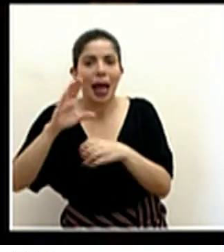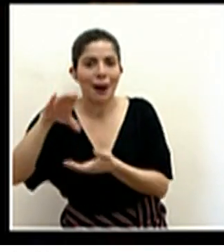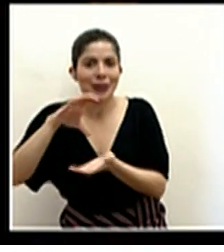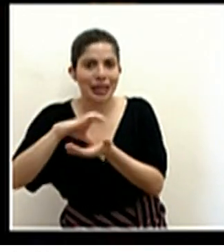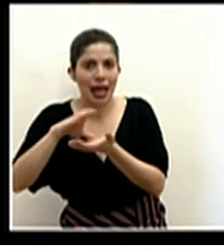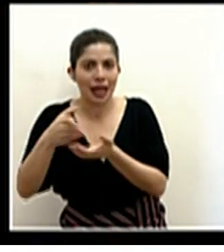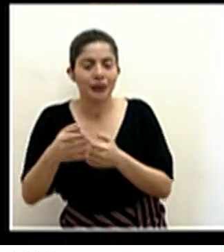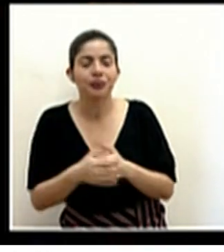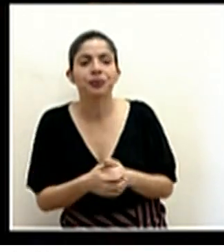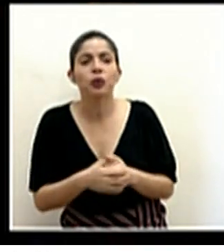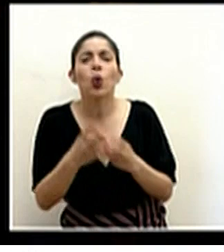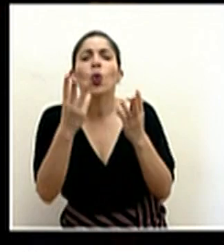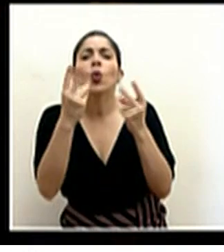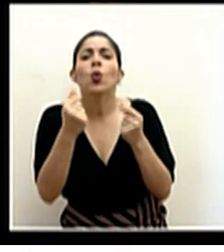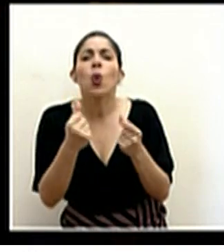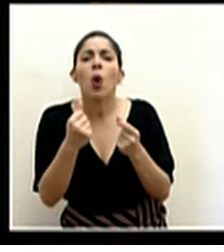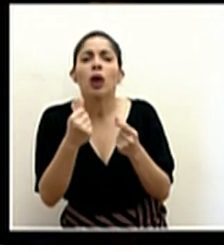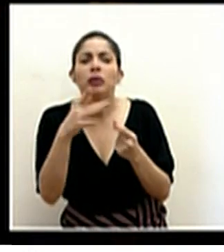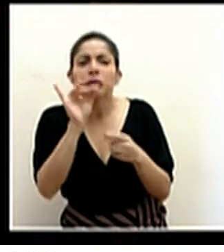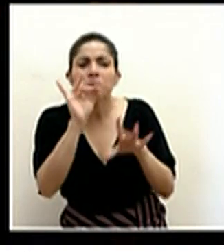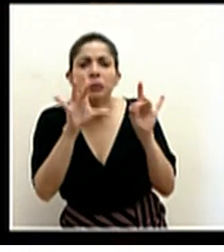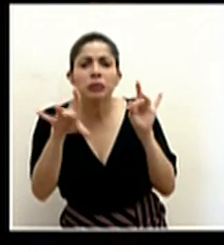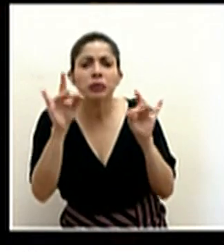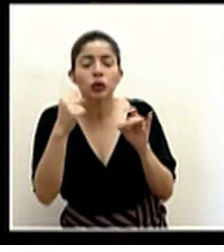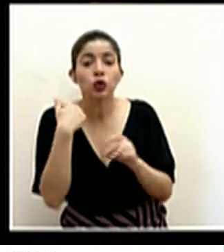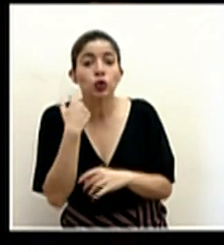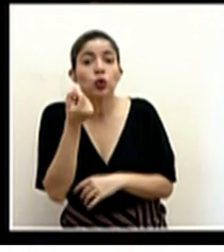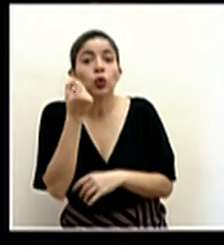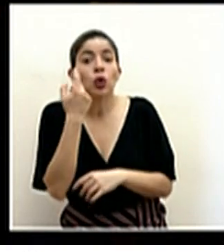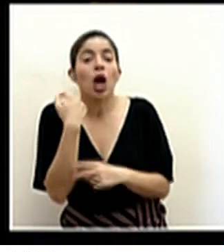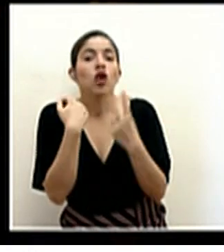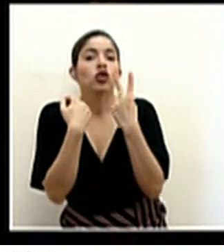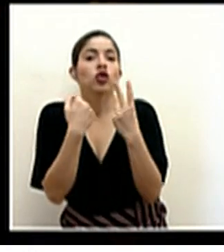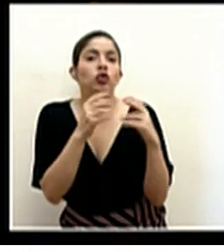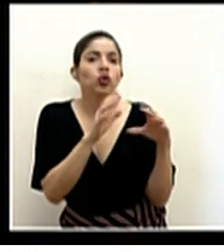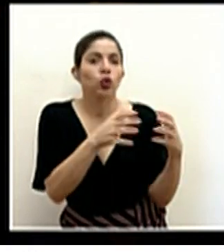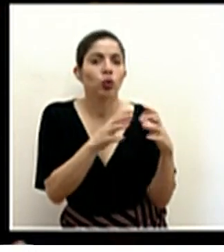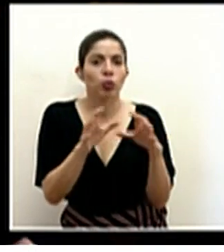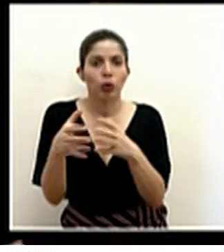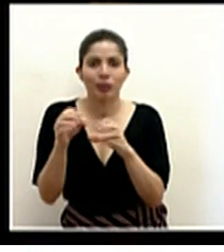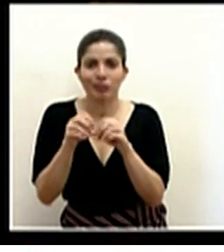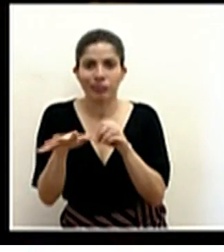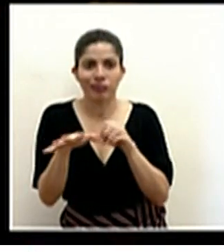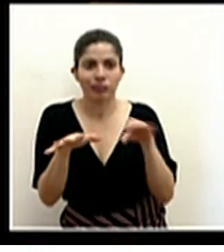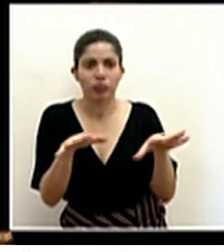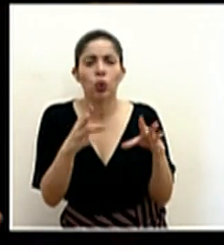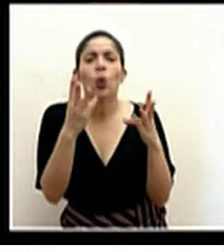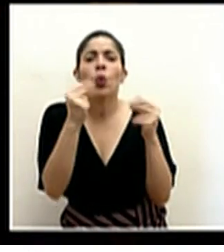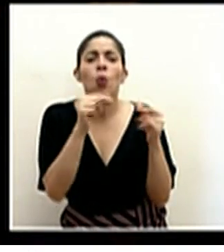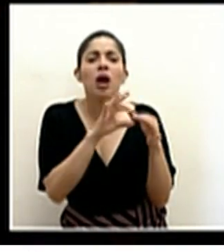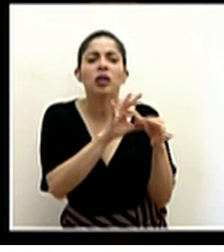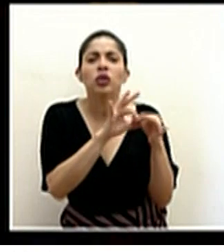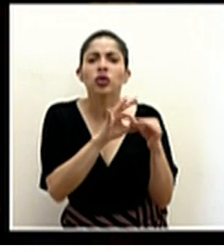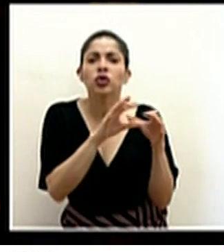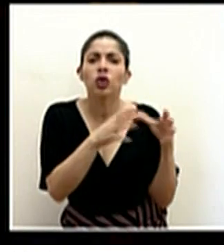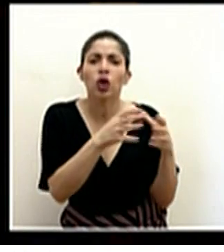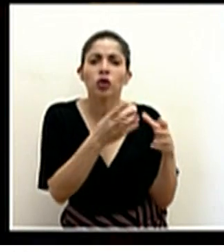capital. ¿Cuántos casos han identificado? Tenía entendido que hay dos clústeres en la zona. ¿Cuántos casos han vinculado a cada